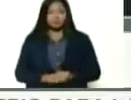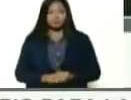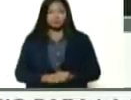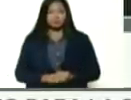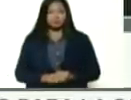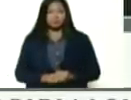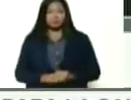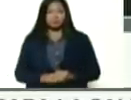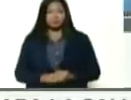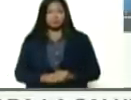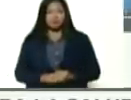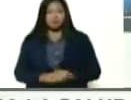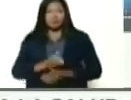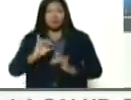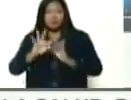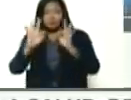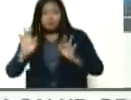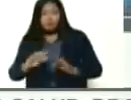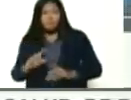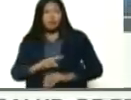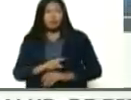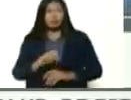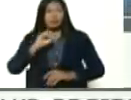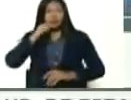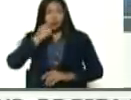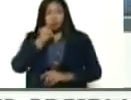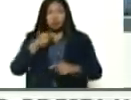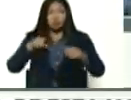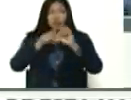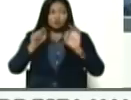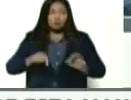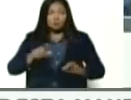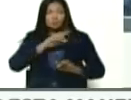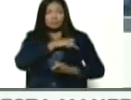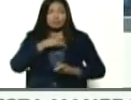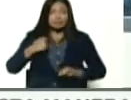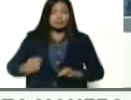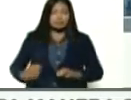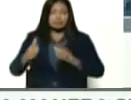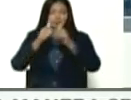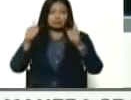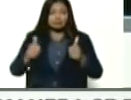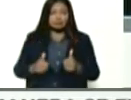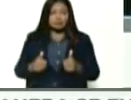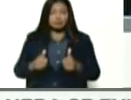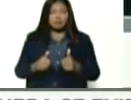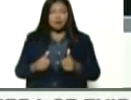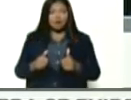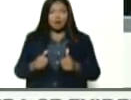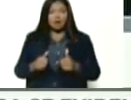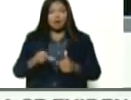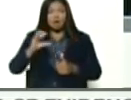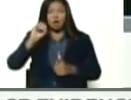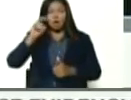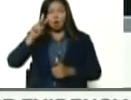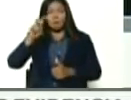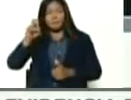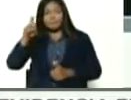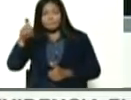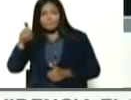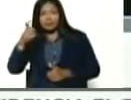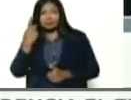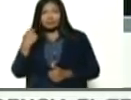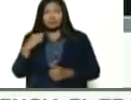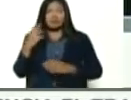tanto de rusia como de china como del sistema cobas el sistema cobas ha